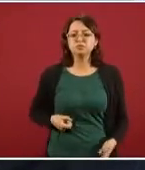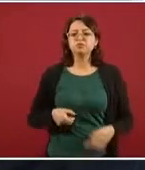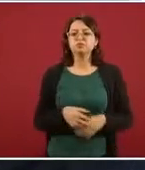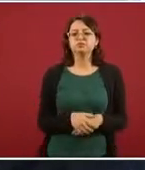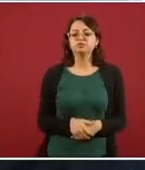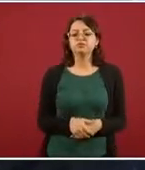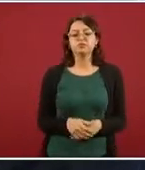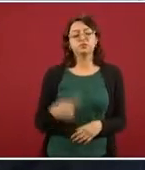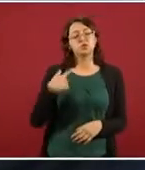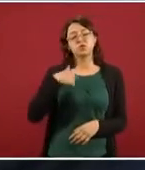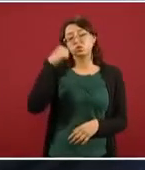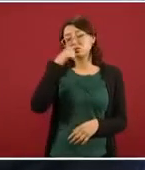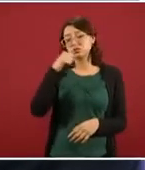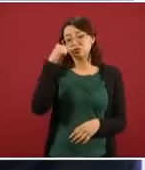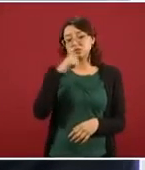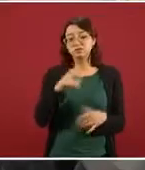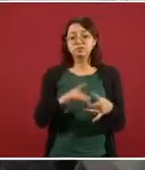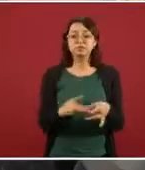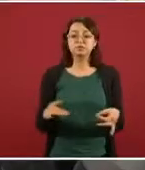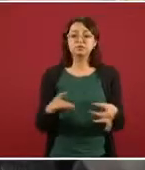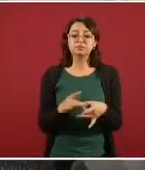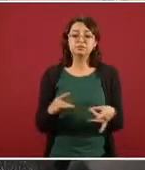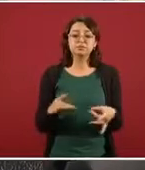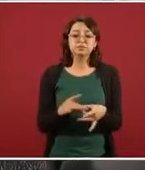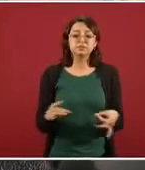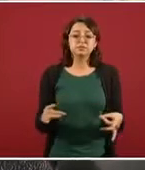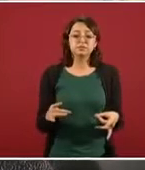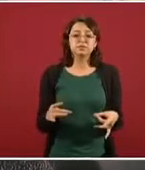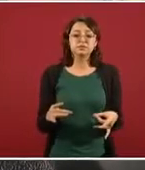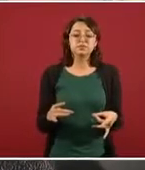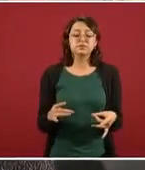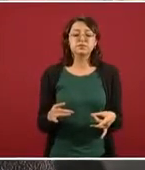Siempre pongo el ejemplo de que